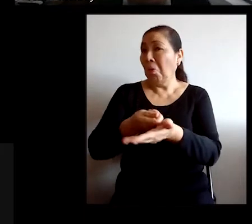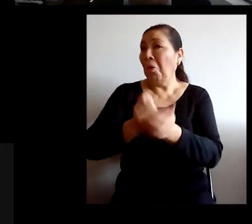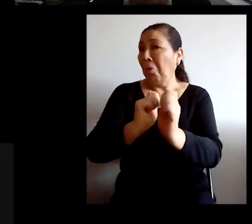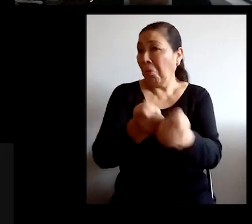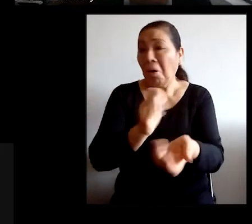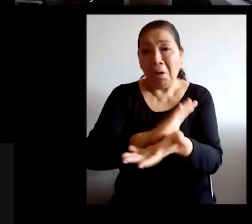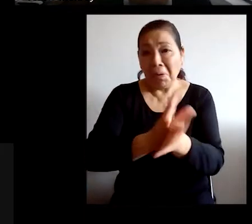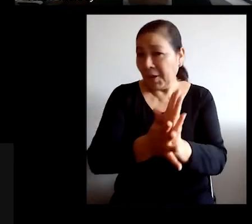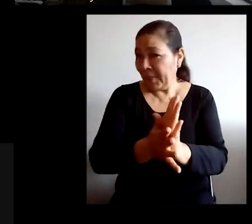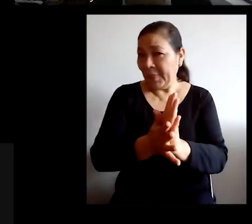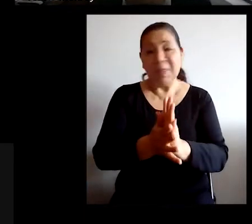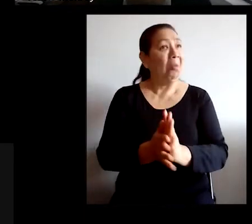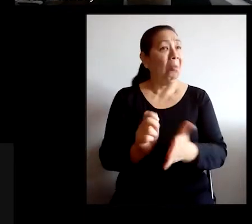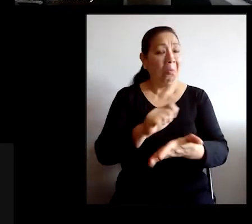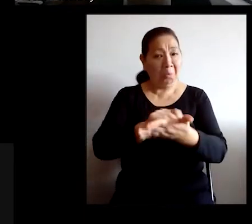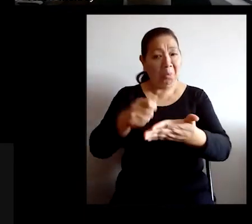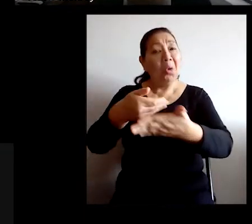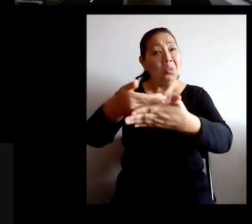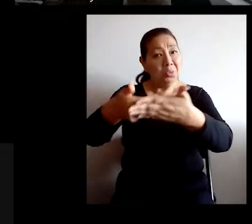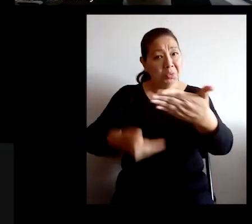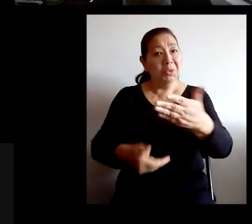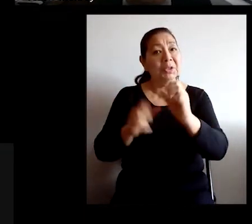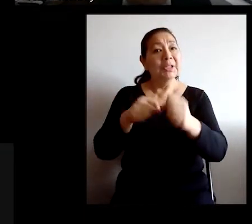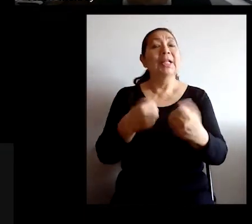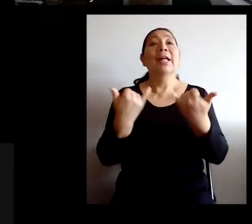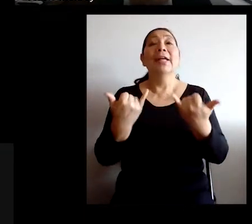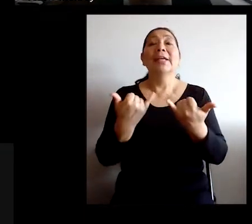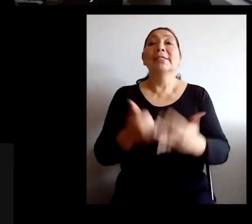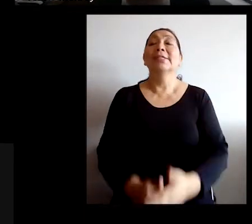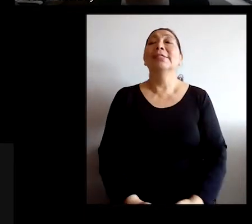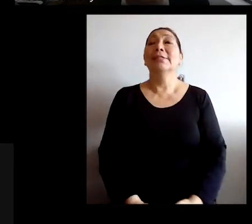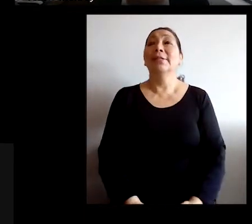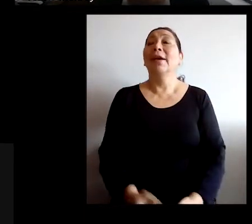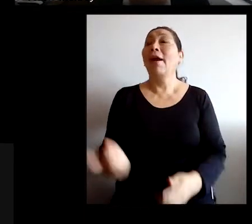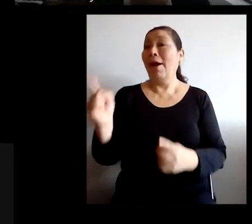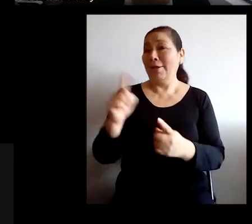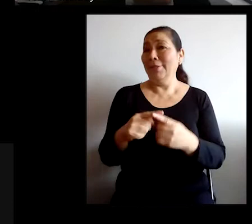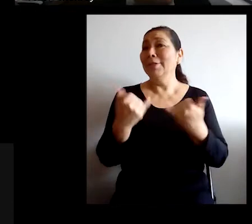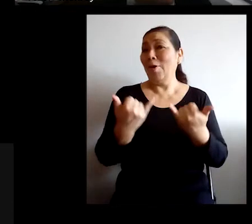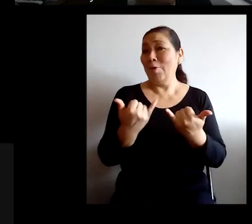gratuita, lo inscribió y esa es la situación a la fecha.